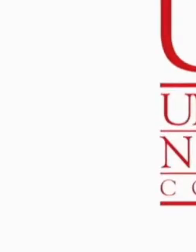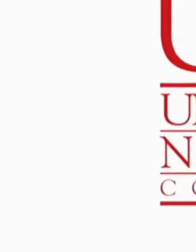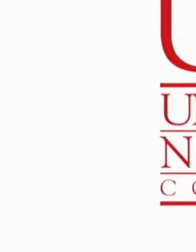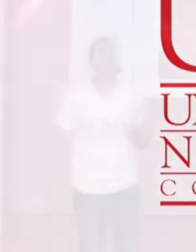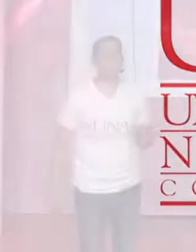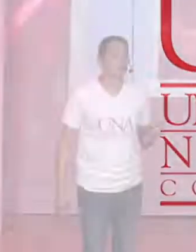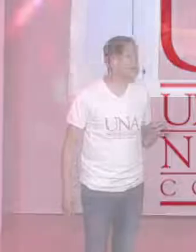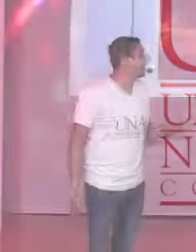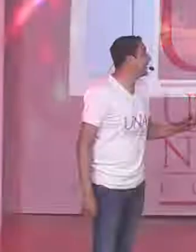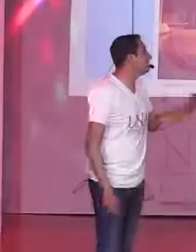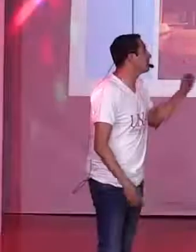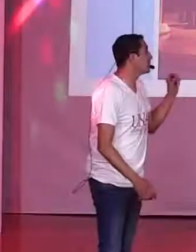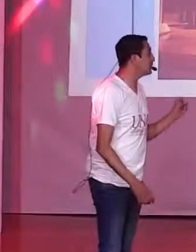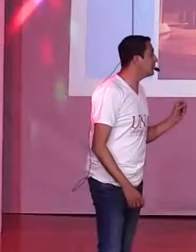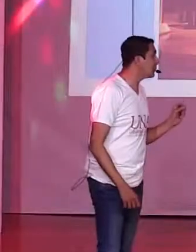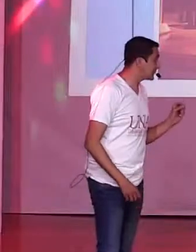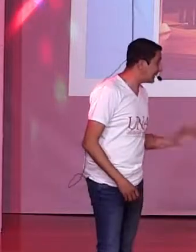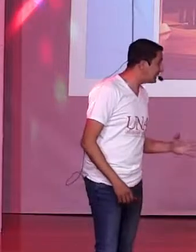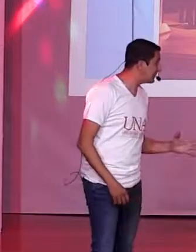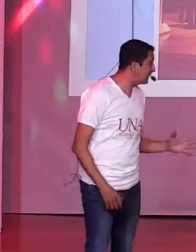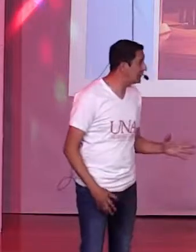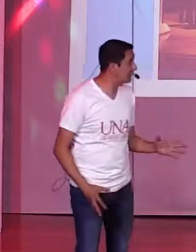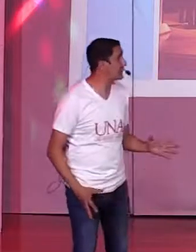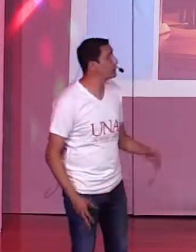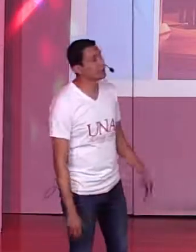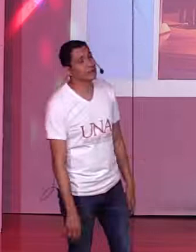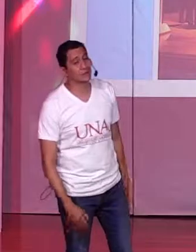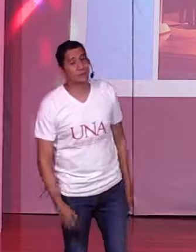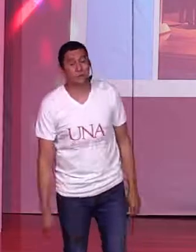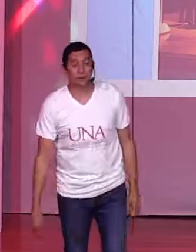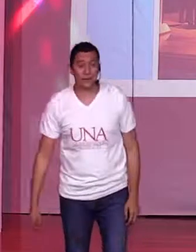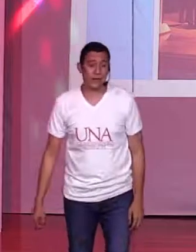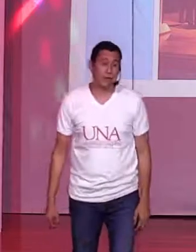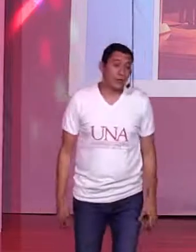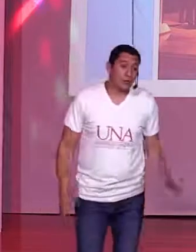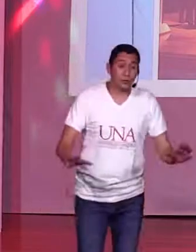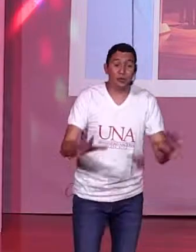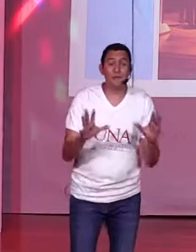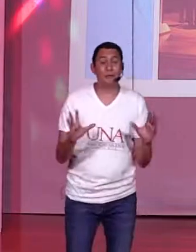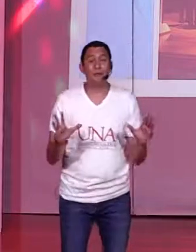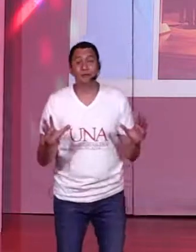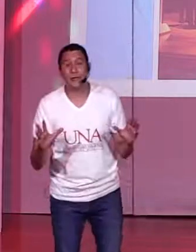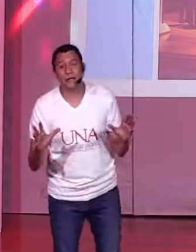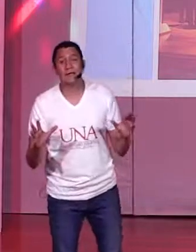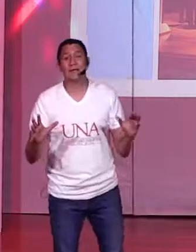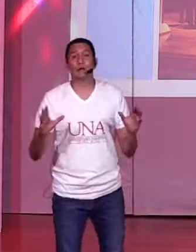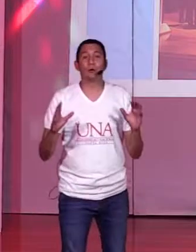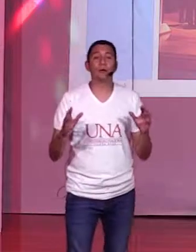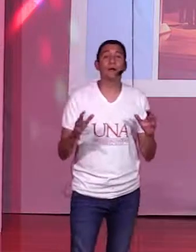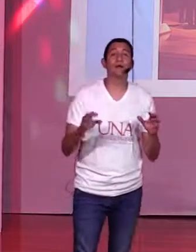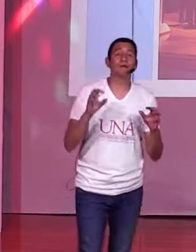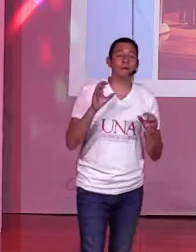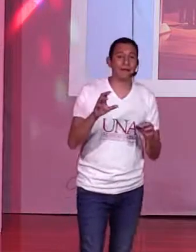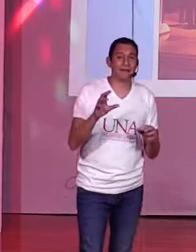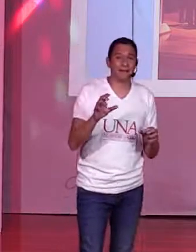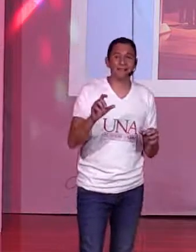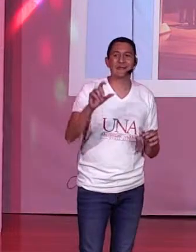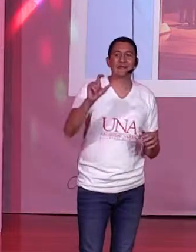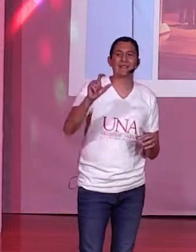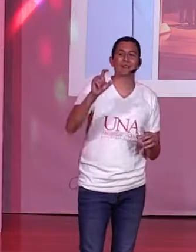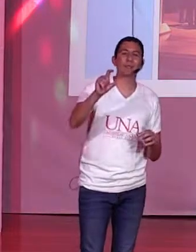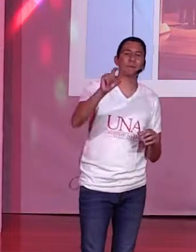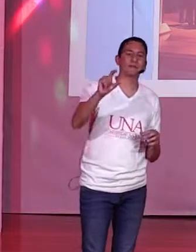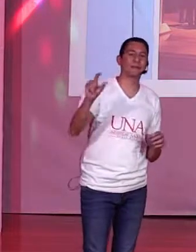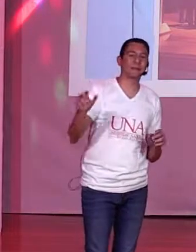Bueno, ya escuchamos la información importantísima del Departamento de Orientación y Psicología. Yo no sé si alguno de ustedes logró ver una frase.